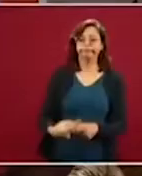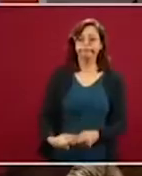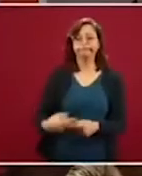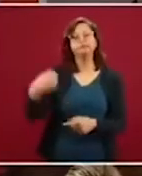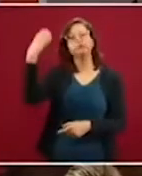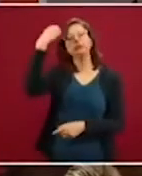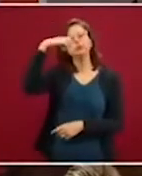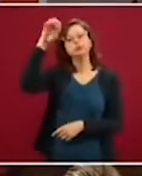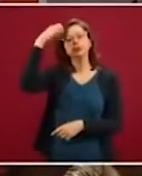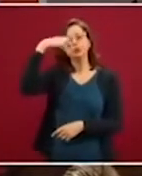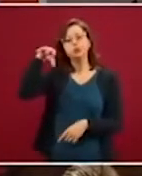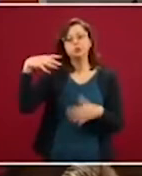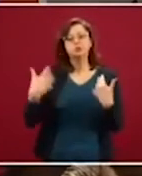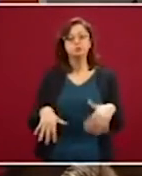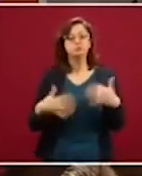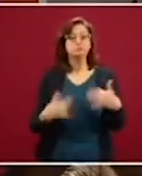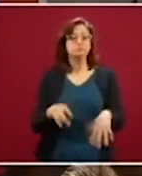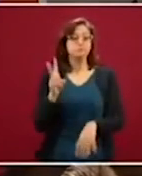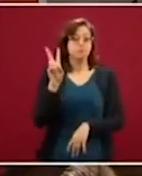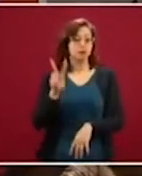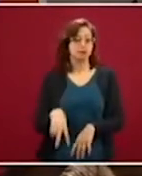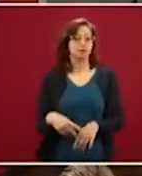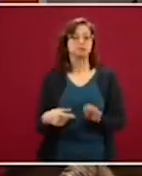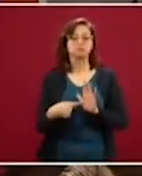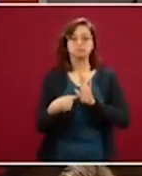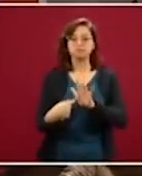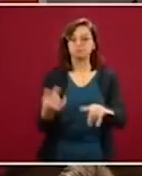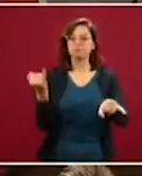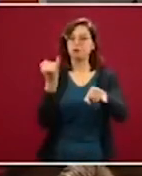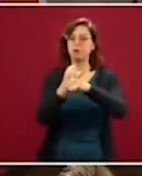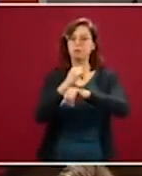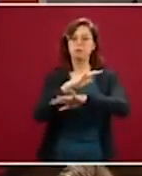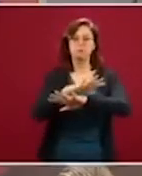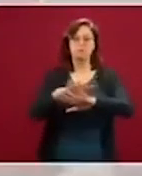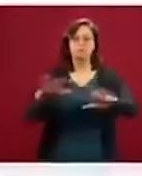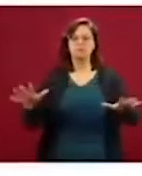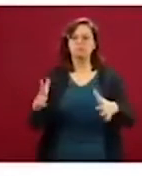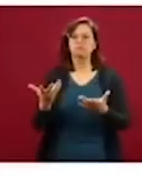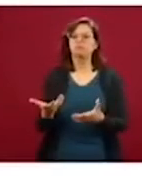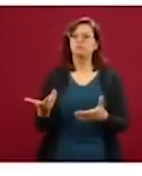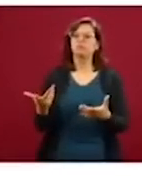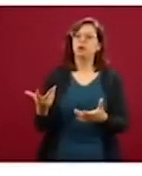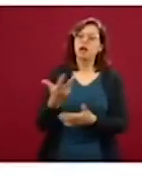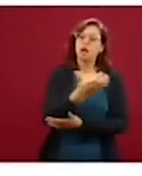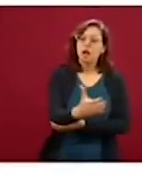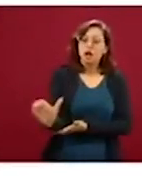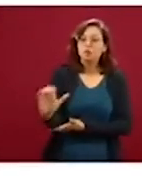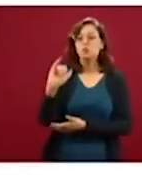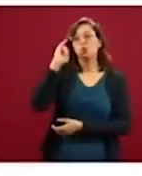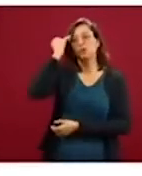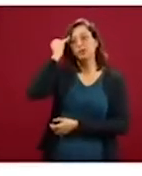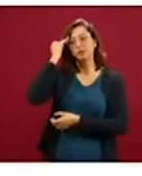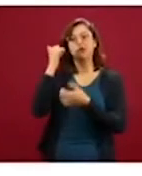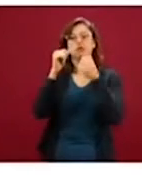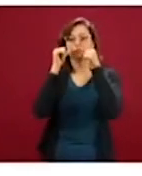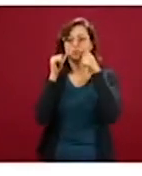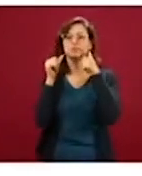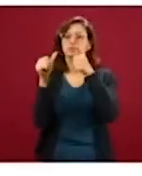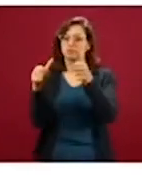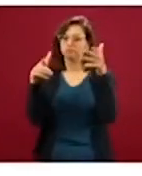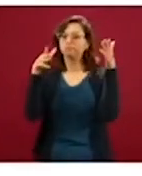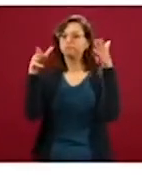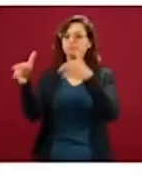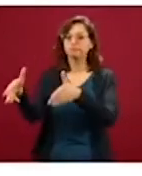resultados con un impacto en salud muy fuerte sobre todo en poblaciones rurales e indígenas del país desde sus